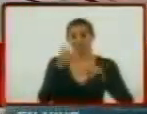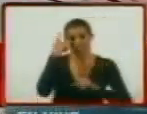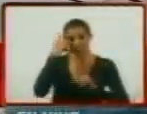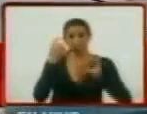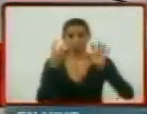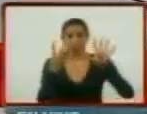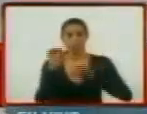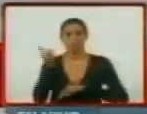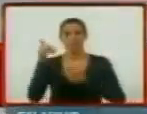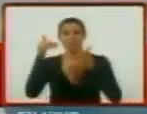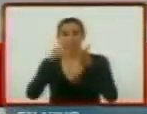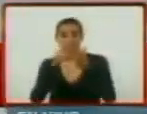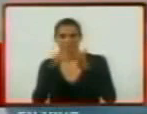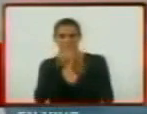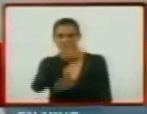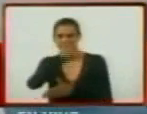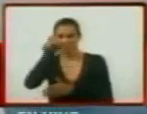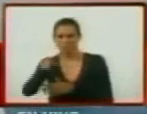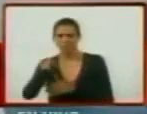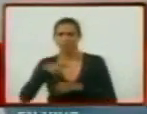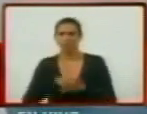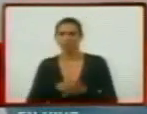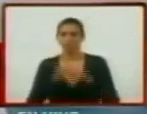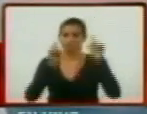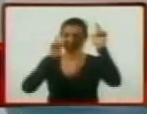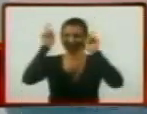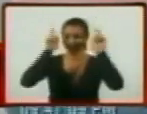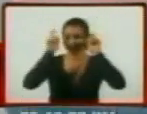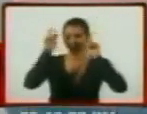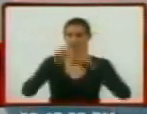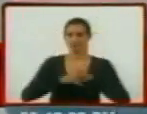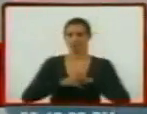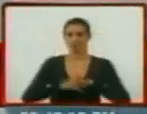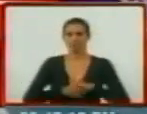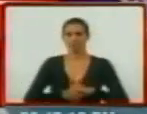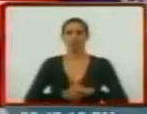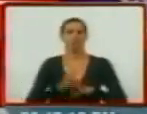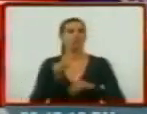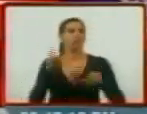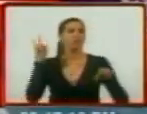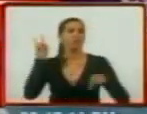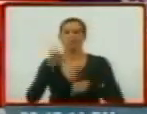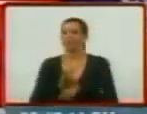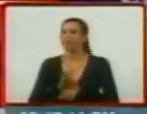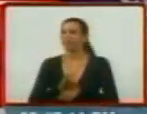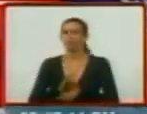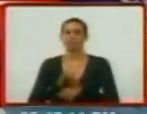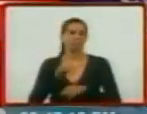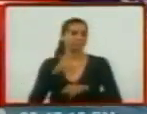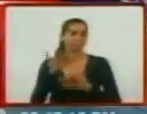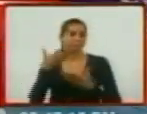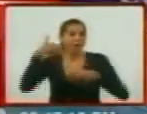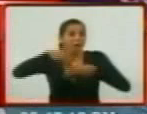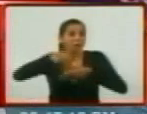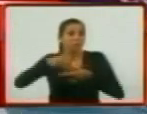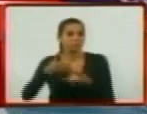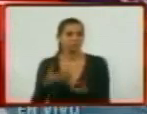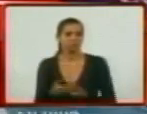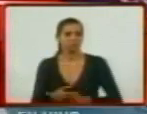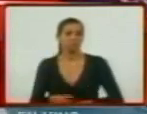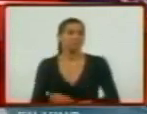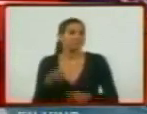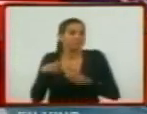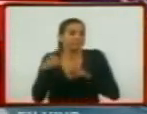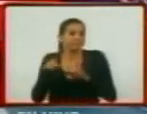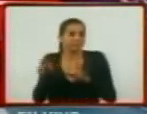910 mil compatriotas chavistas no fueron a votar por diversos motivos. Uno,